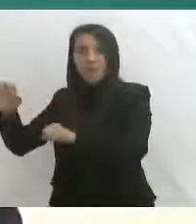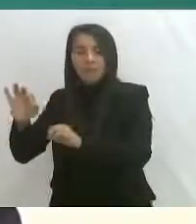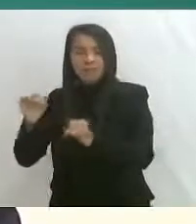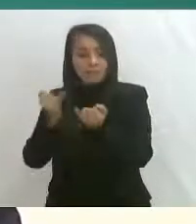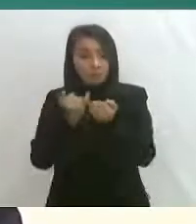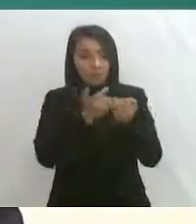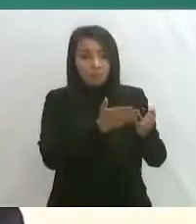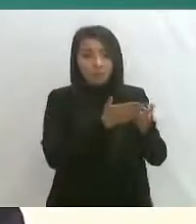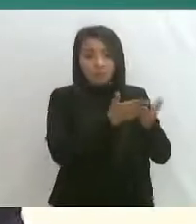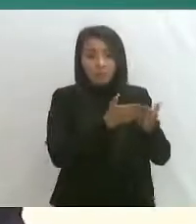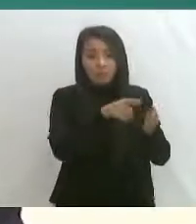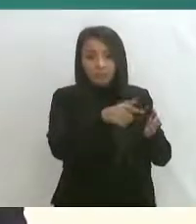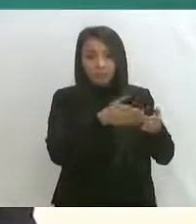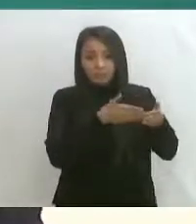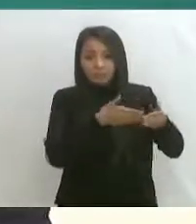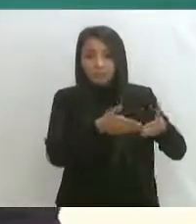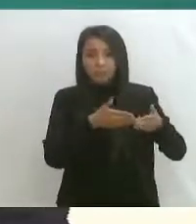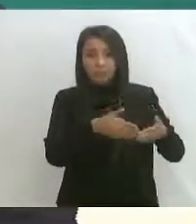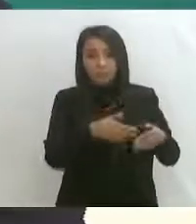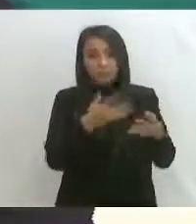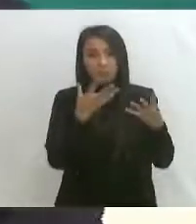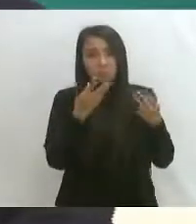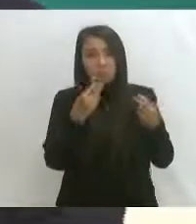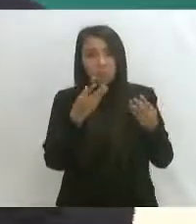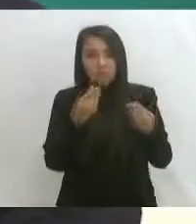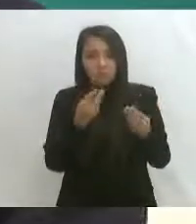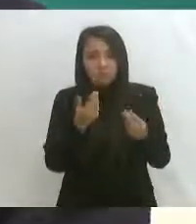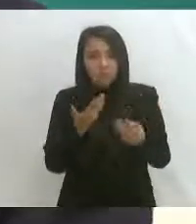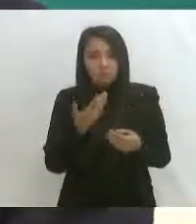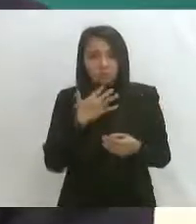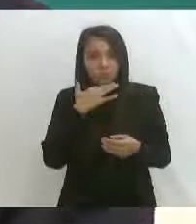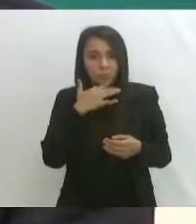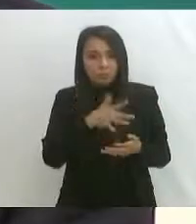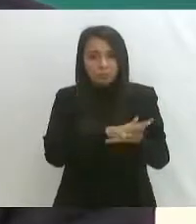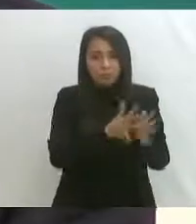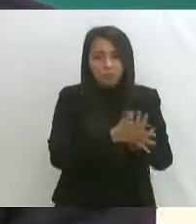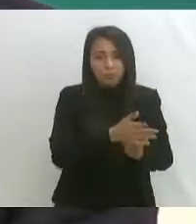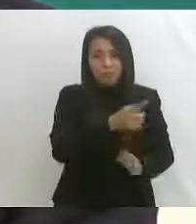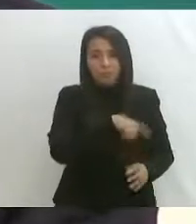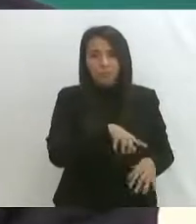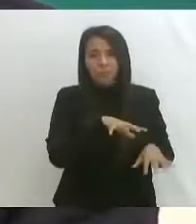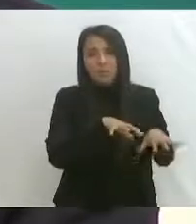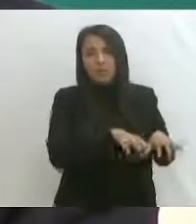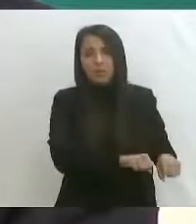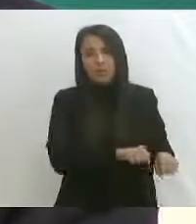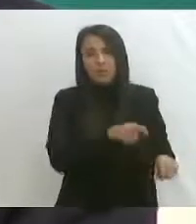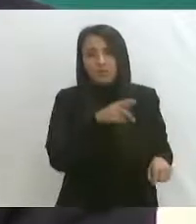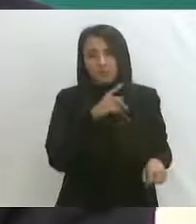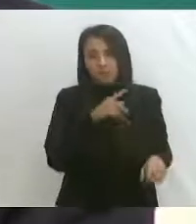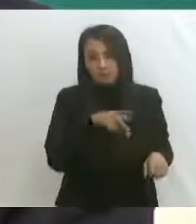delincuencia. ¿Saben ustedes cuál es el estado con